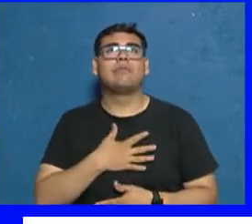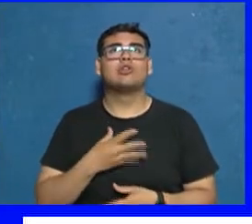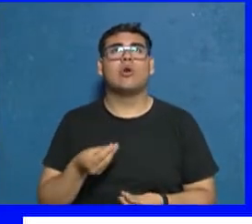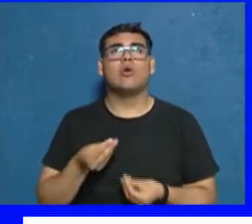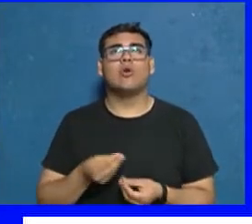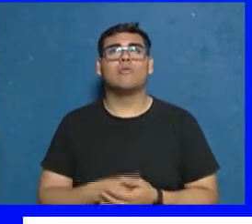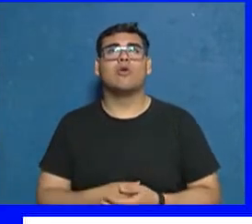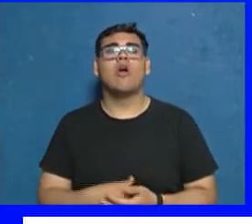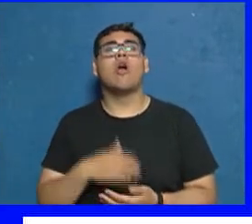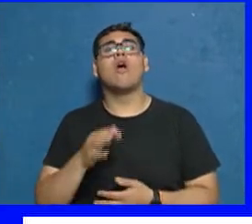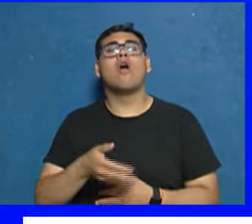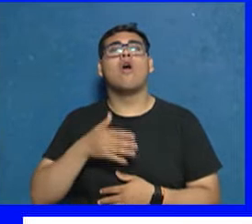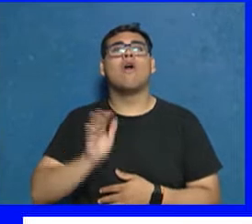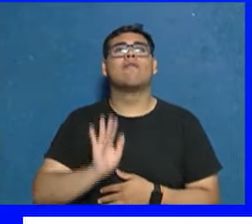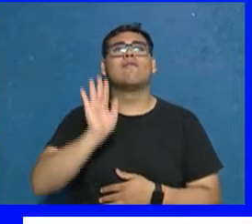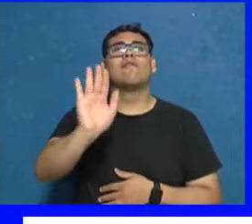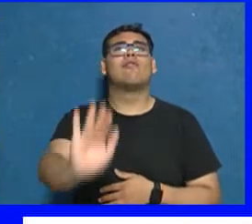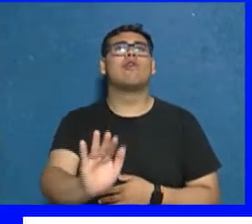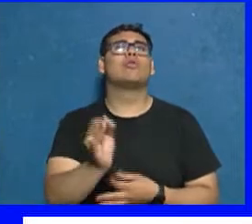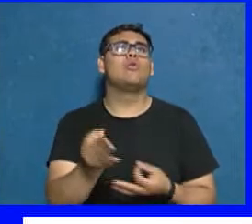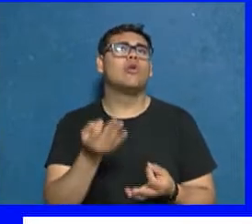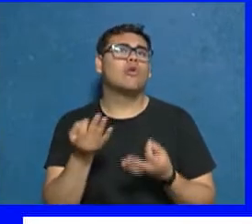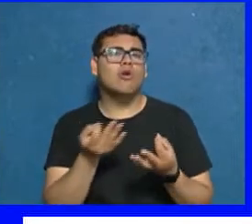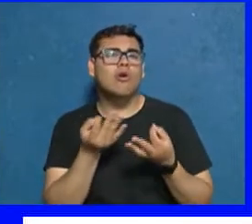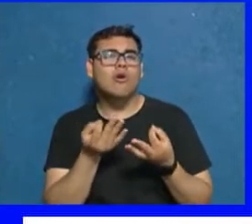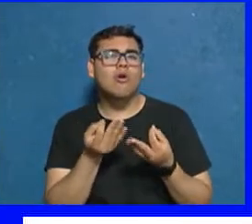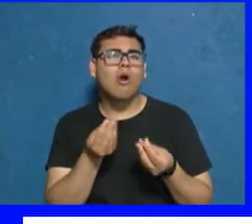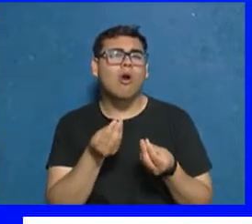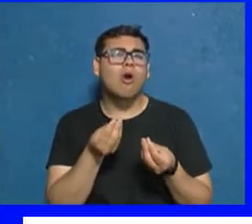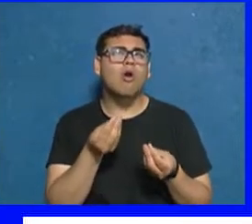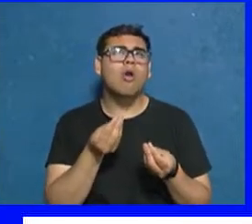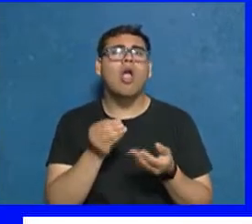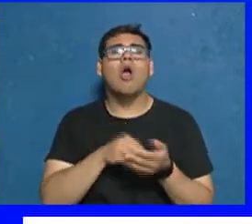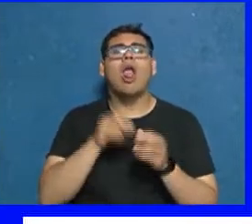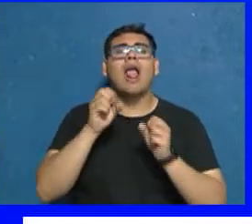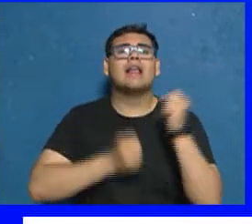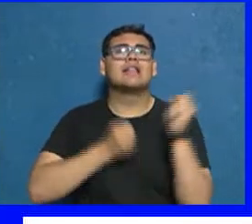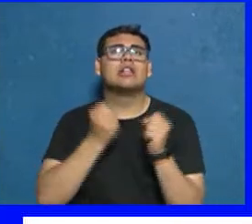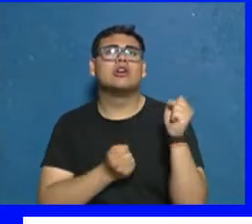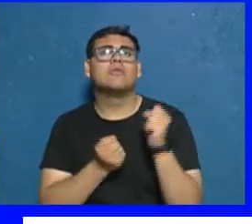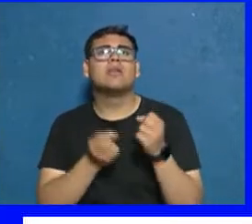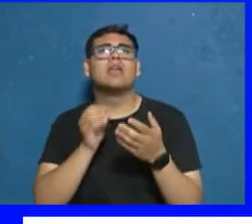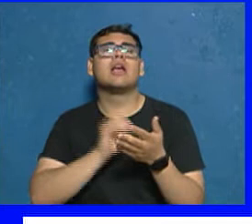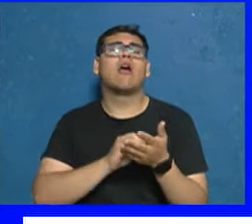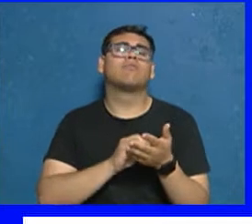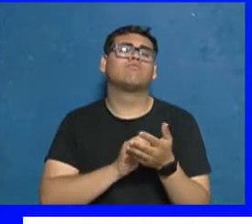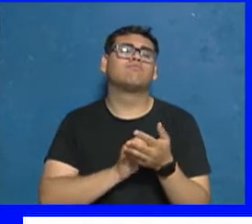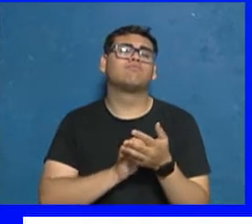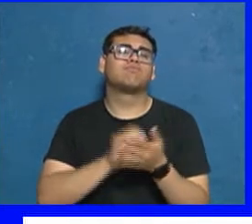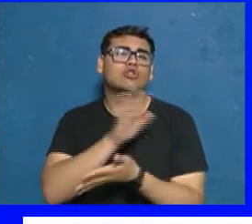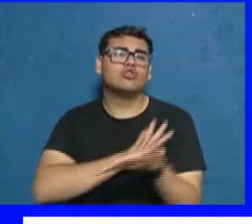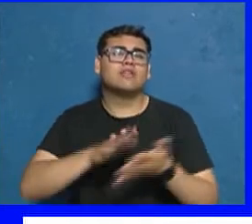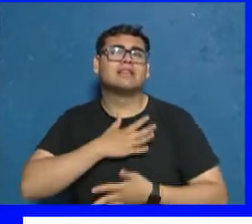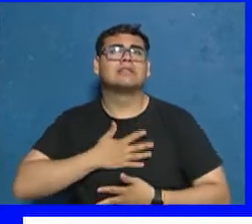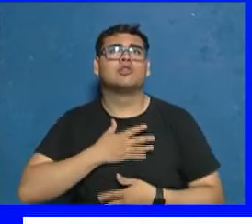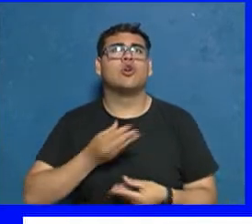ya sea el futuro del país, el futuro de la economía o los sentimientos que percibe en la sociedad. En todos los casos,